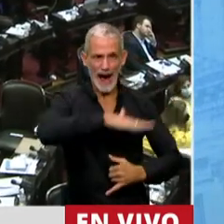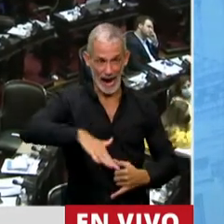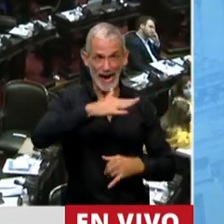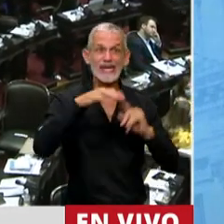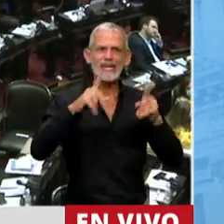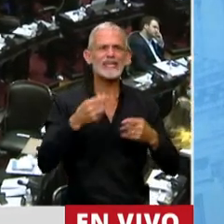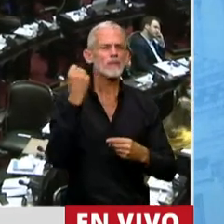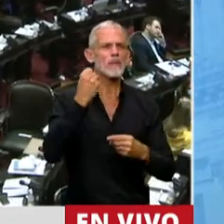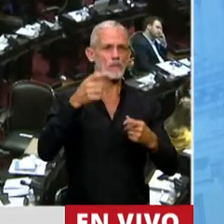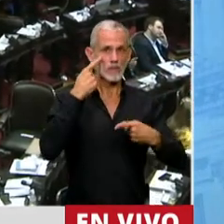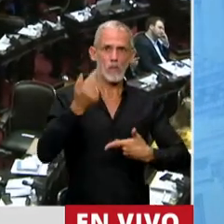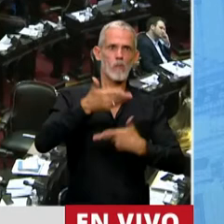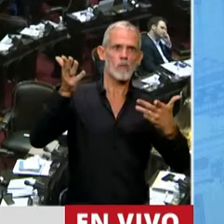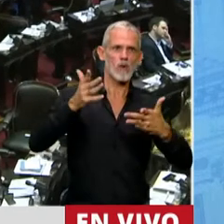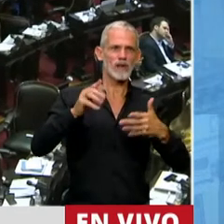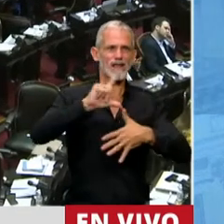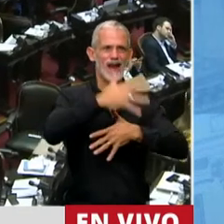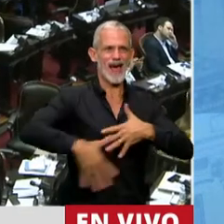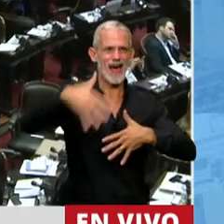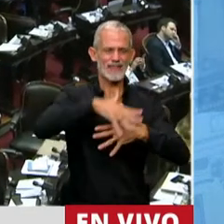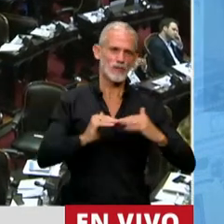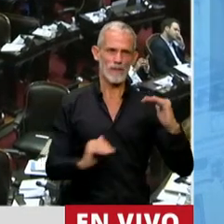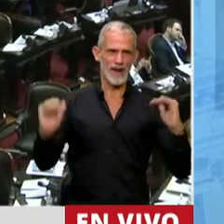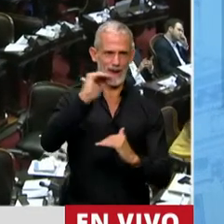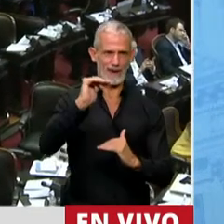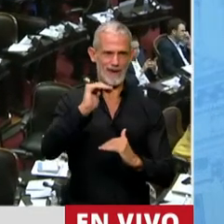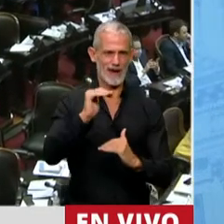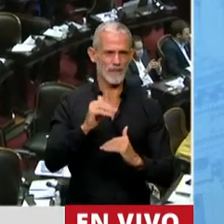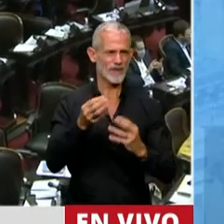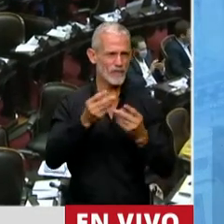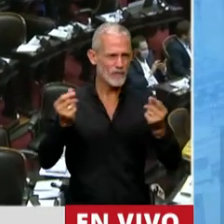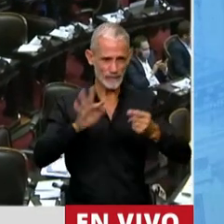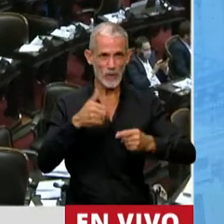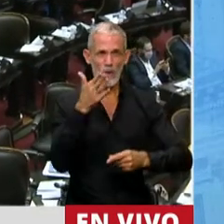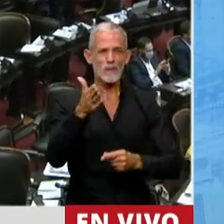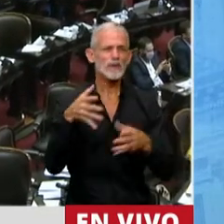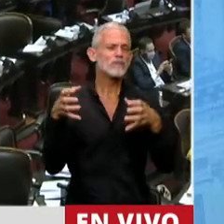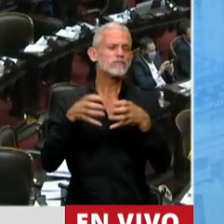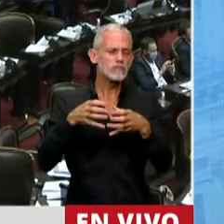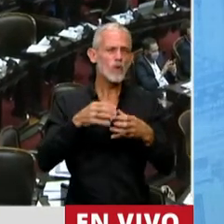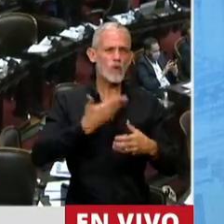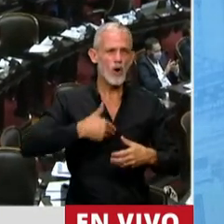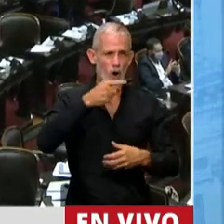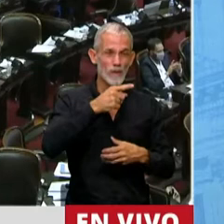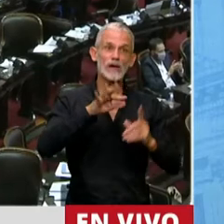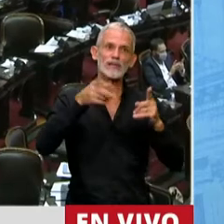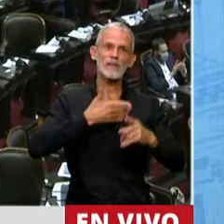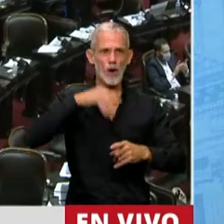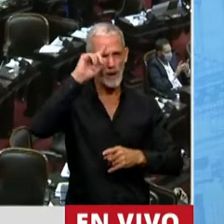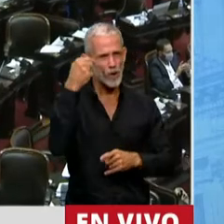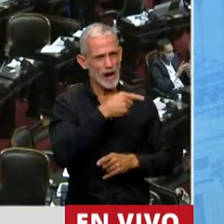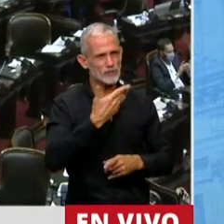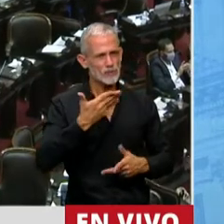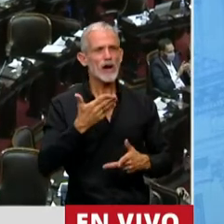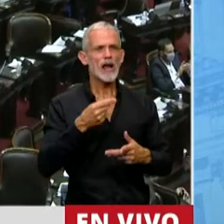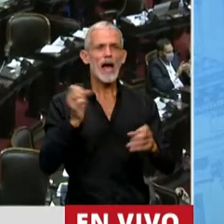destacarnos en el escenario regional. Para cerrar, le pido a los diputados del oficialismo, a través de ellos al Gobierno Nacional,